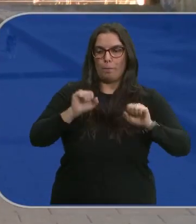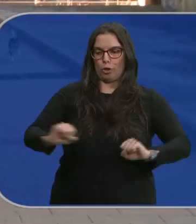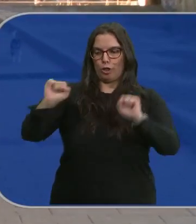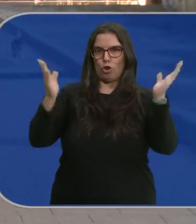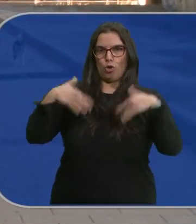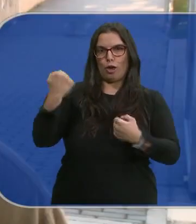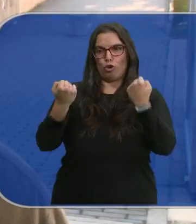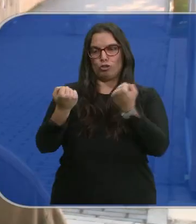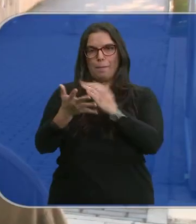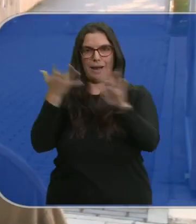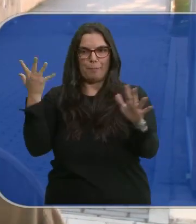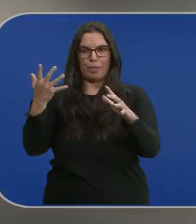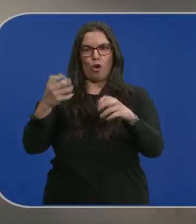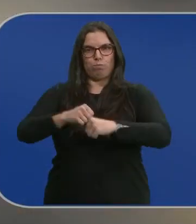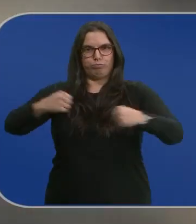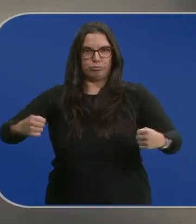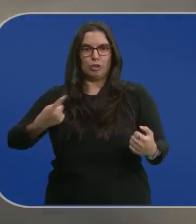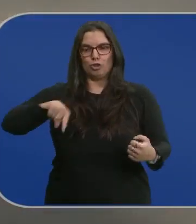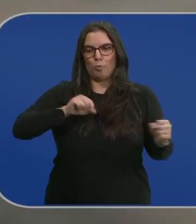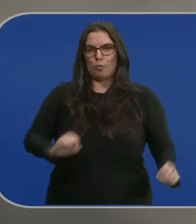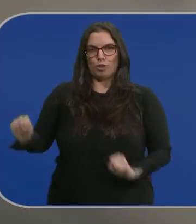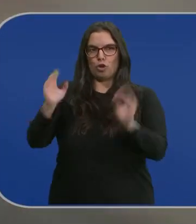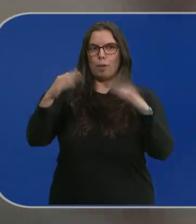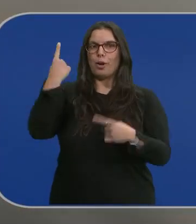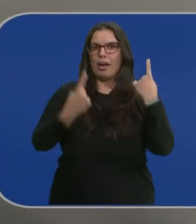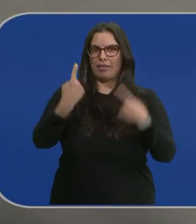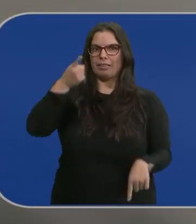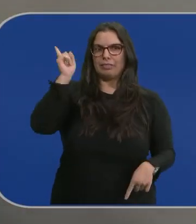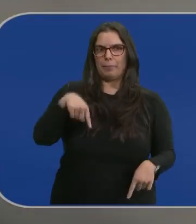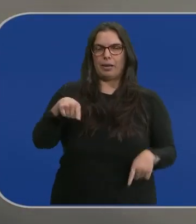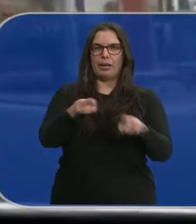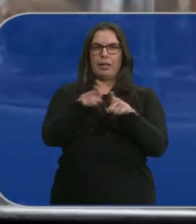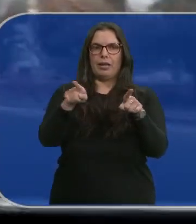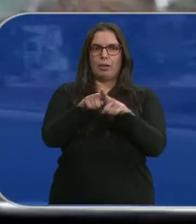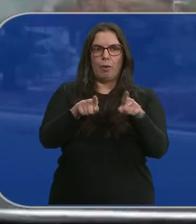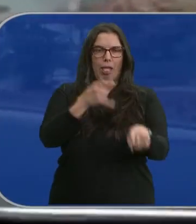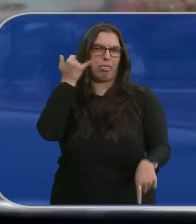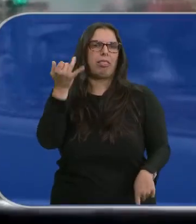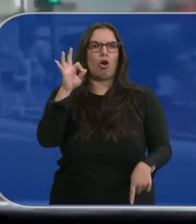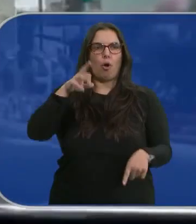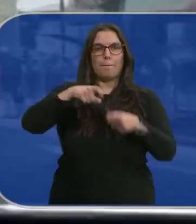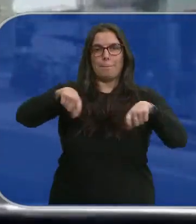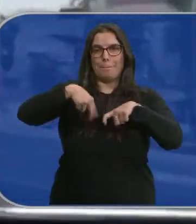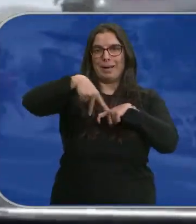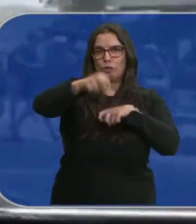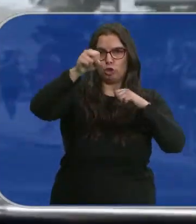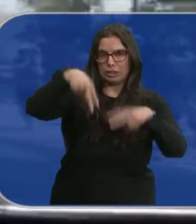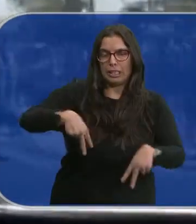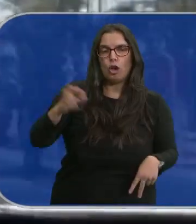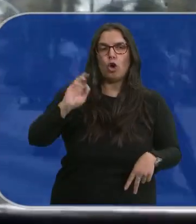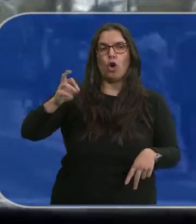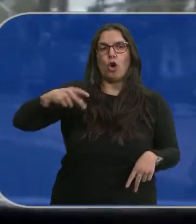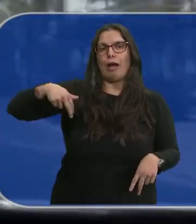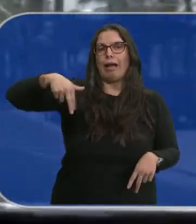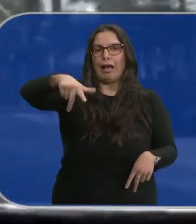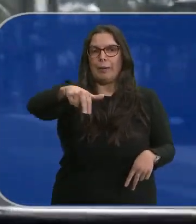coches son más grandes, vamos más rápido. Estamos desprotegidos. Pero también cometen imprudencias e infracciones. Las más frecuentes, no cruzar por el paso de peatones o caminar